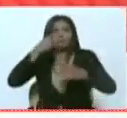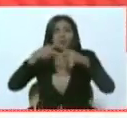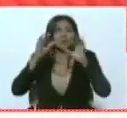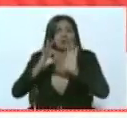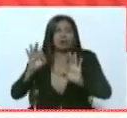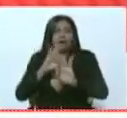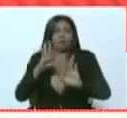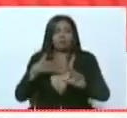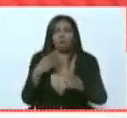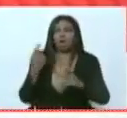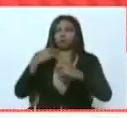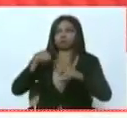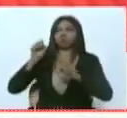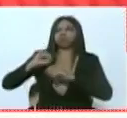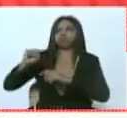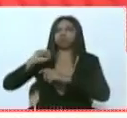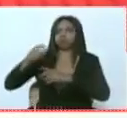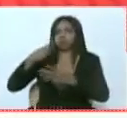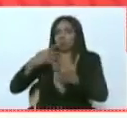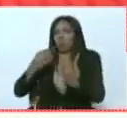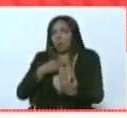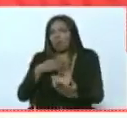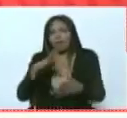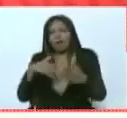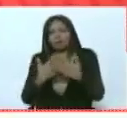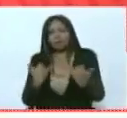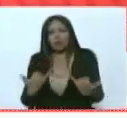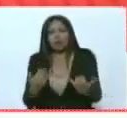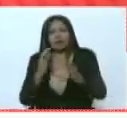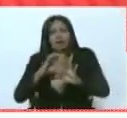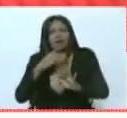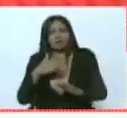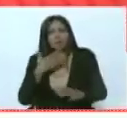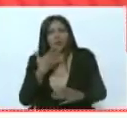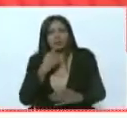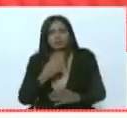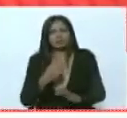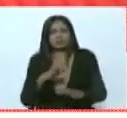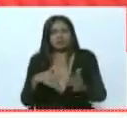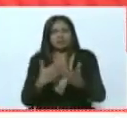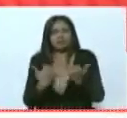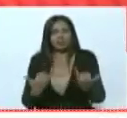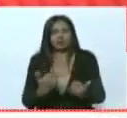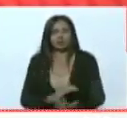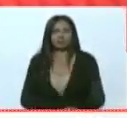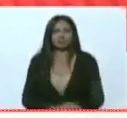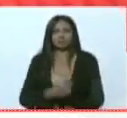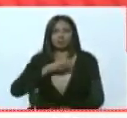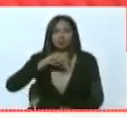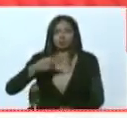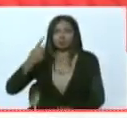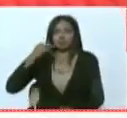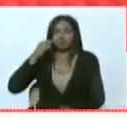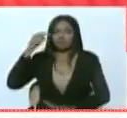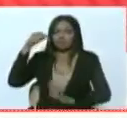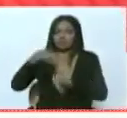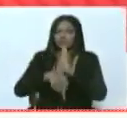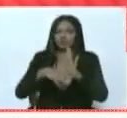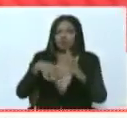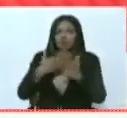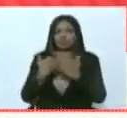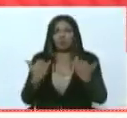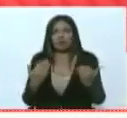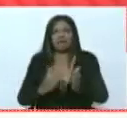eso puede ser excusa, compañero, compañera. Nada de eso puede ser excusa. Nosotros tenemos que profundizar